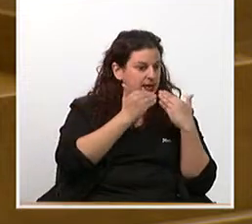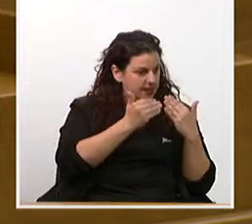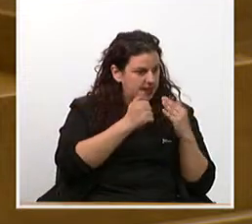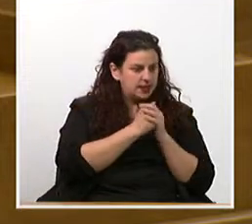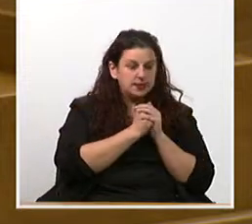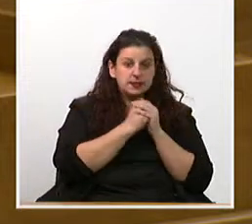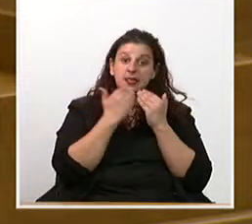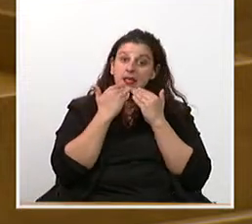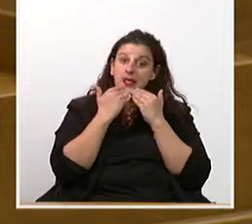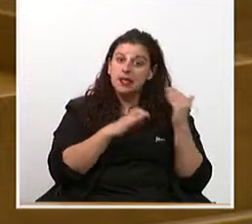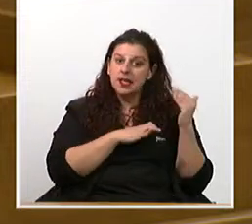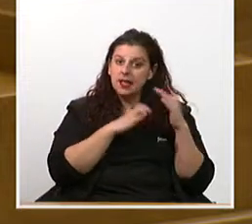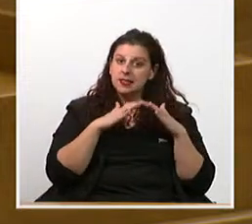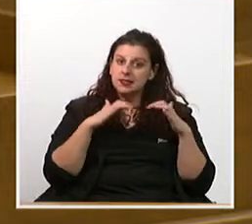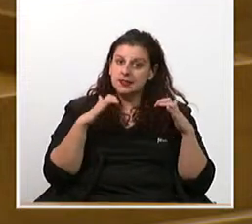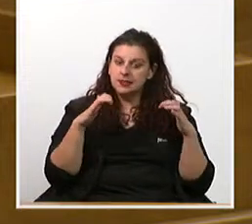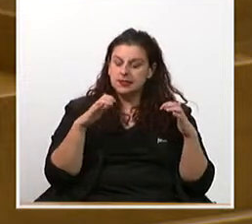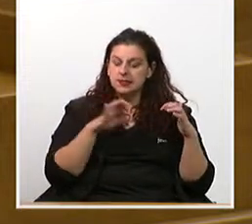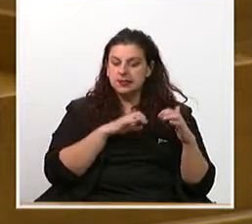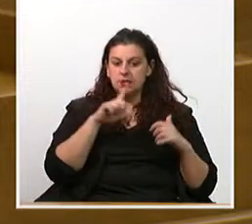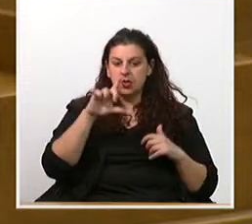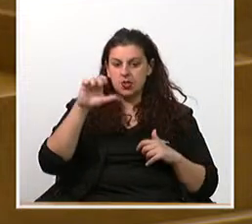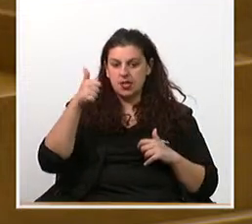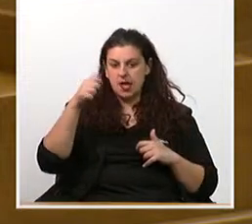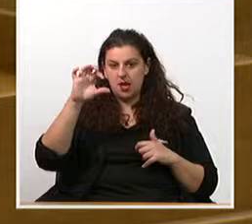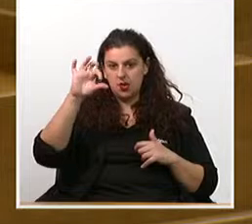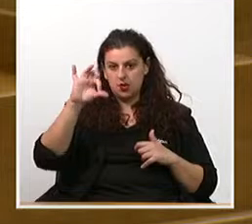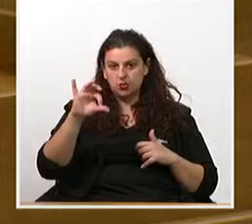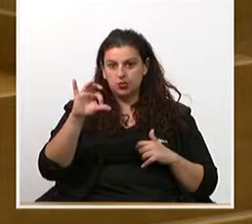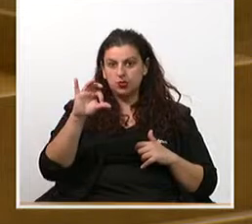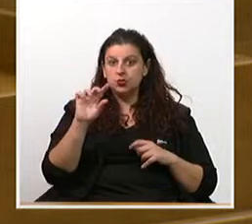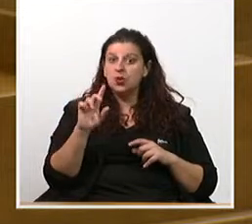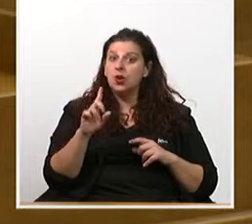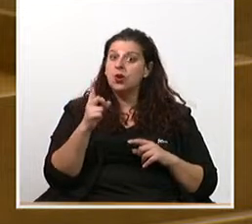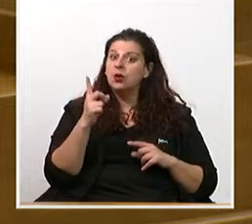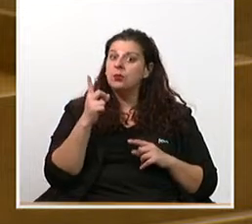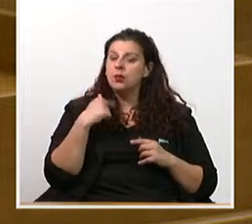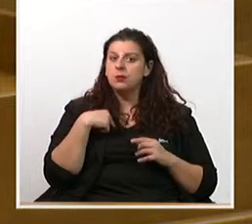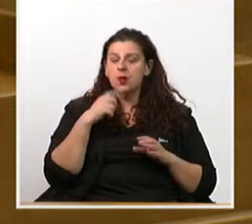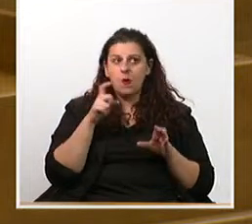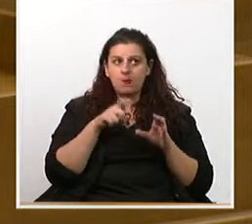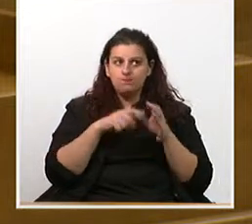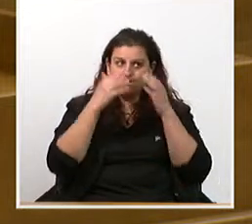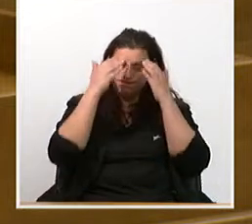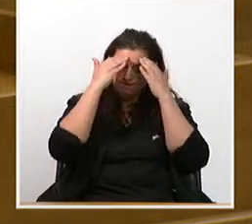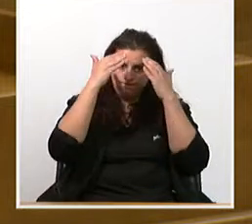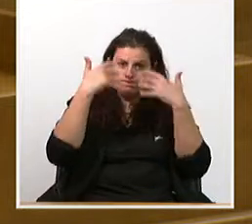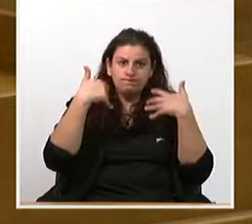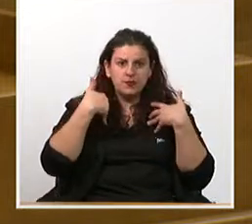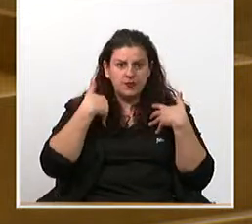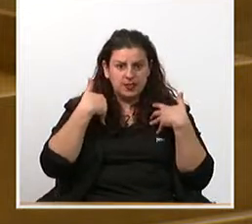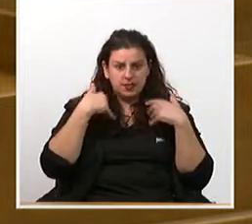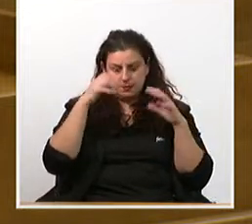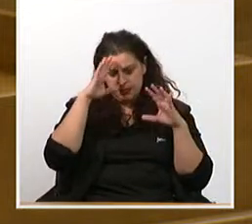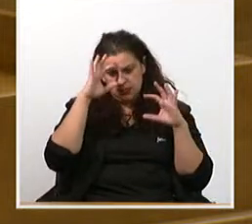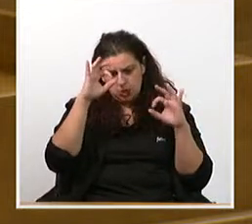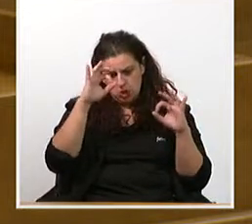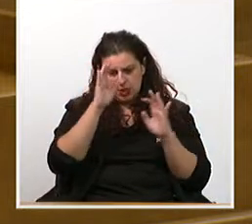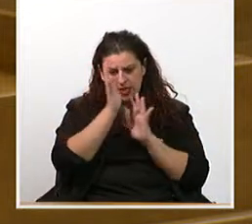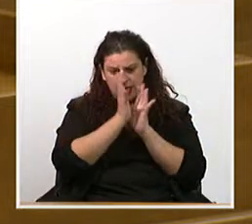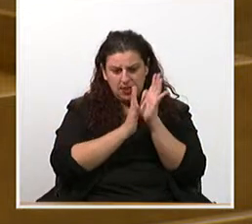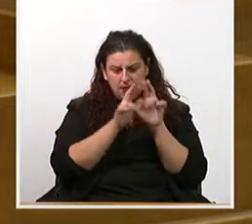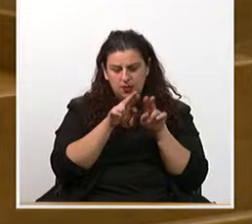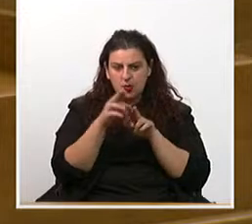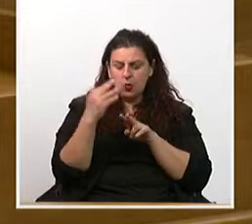señor lanos en primer lugar me sumo a sus palabras de recuerdo a todas las víctimas lógicamente del incendio del pasado